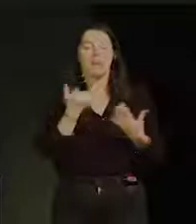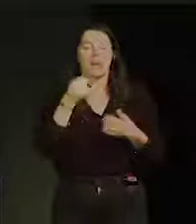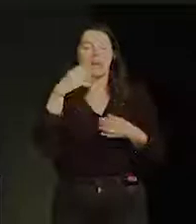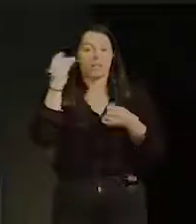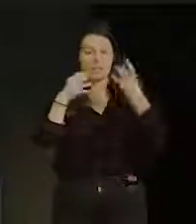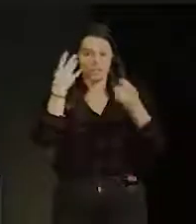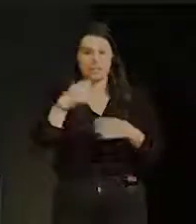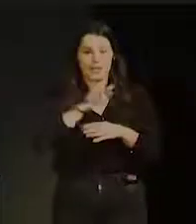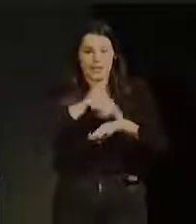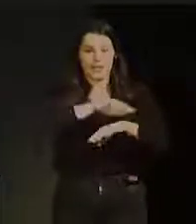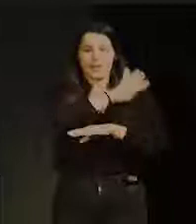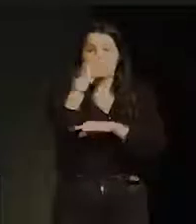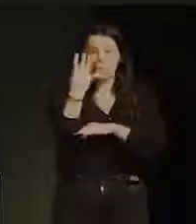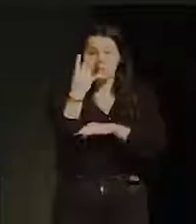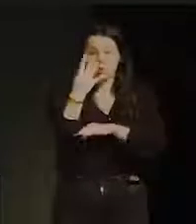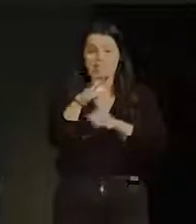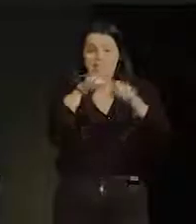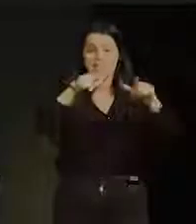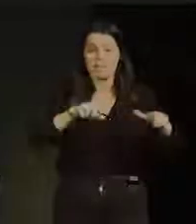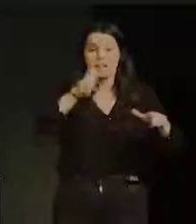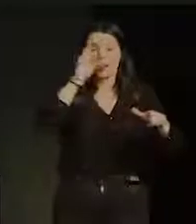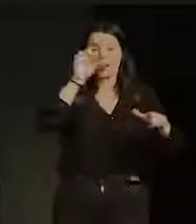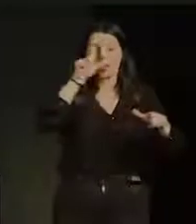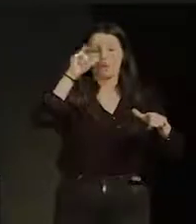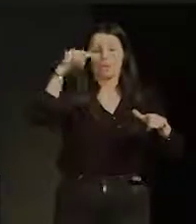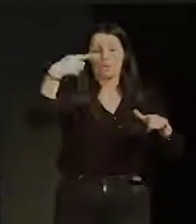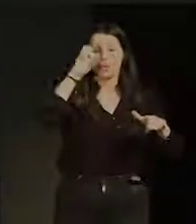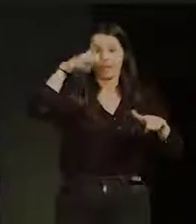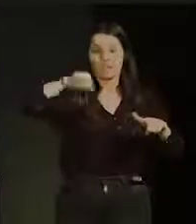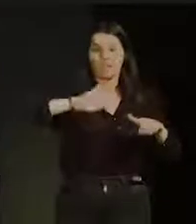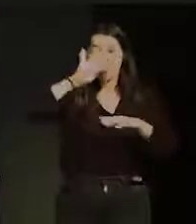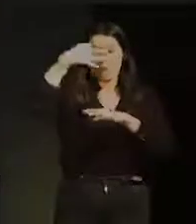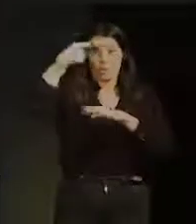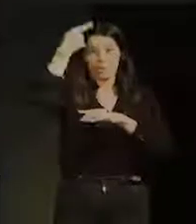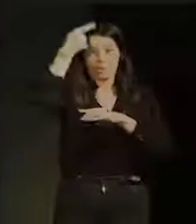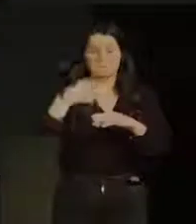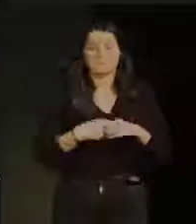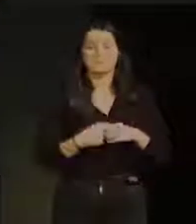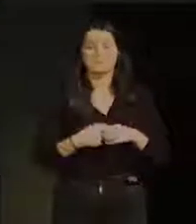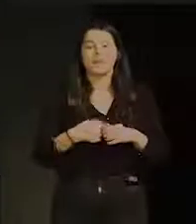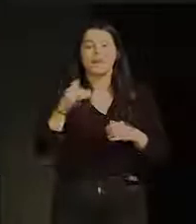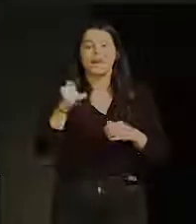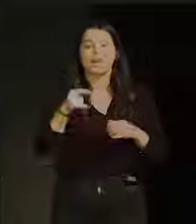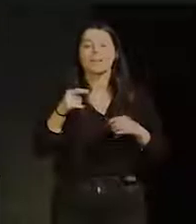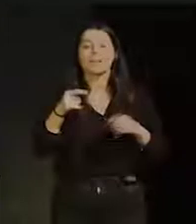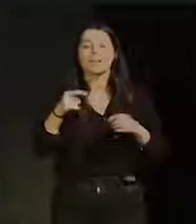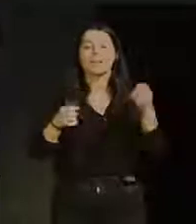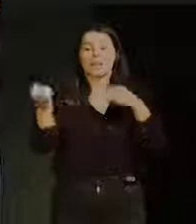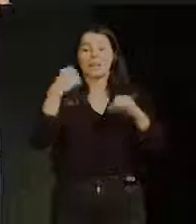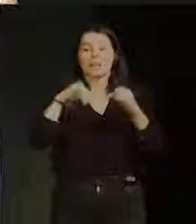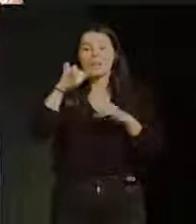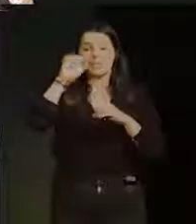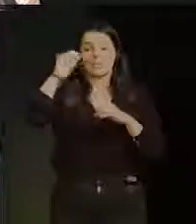actividades. A las 4 de la tarde en la sala Polifemo, que está en la cuarta planta de este mismo teatro, Hay una actuación de Janel